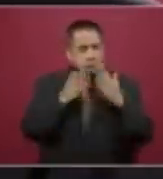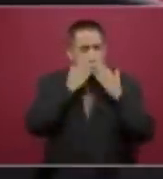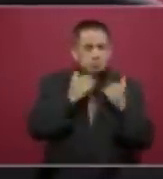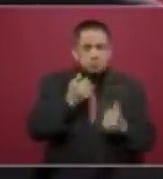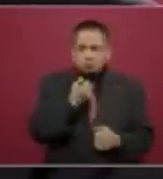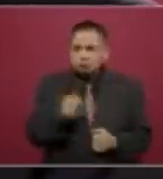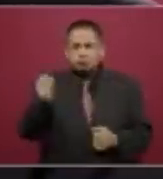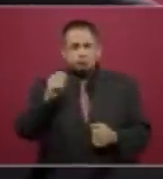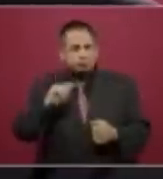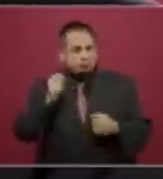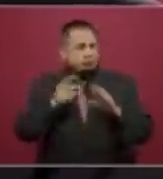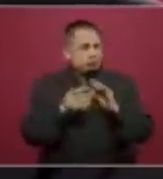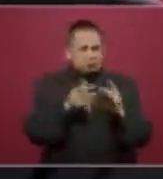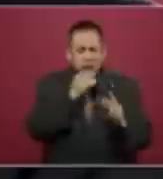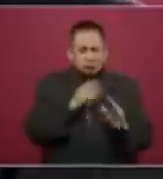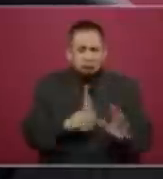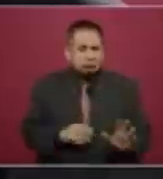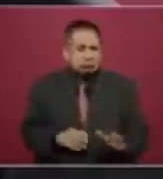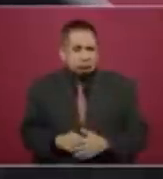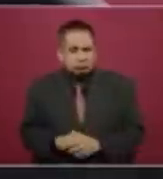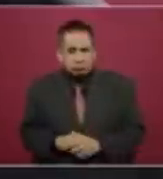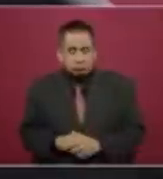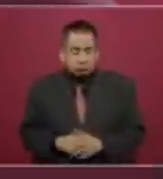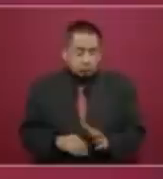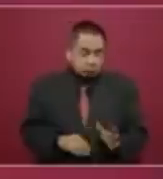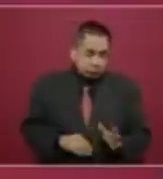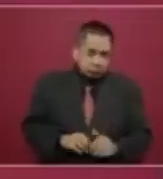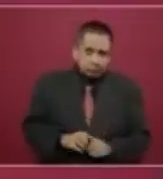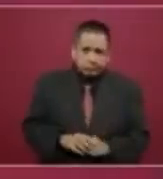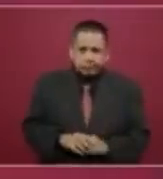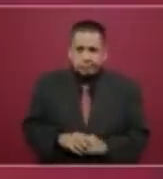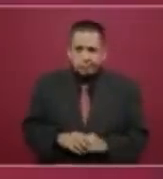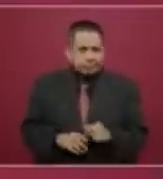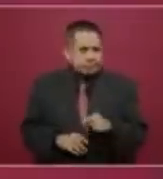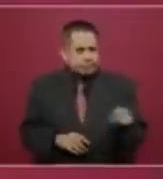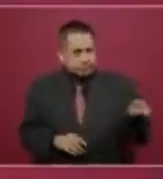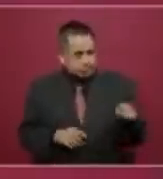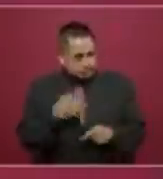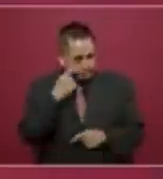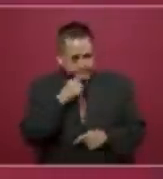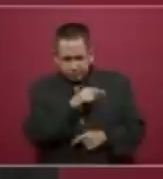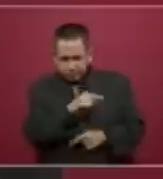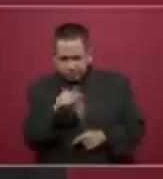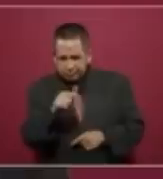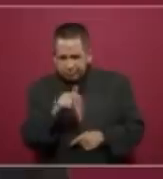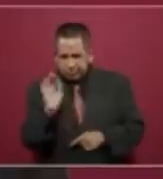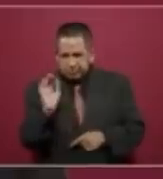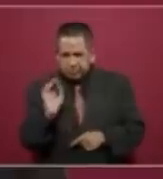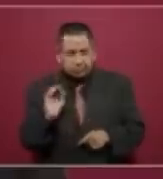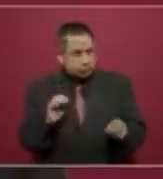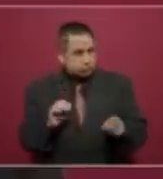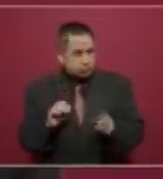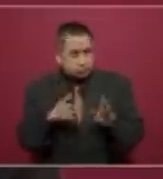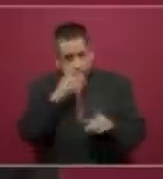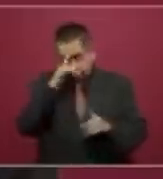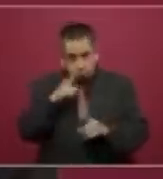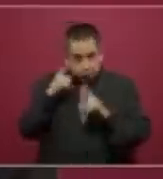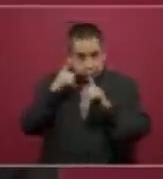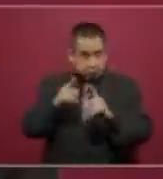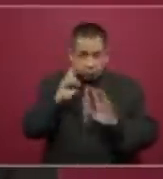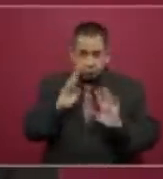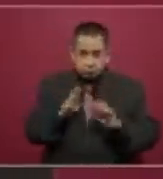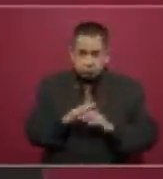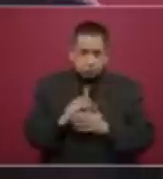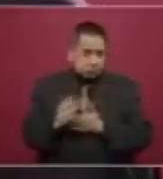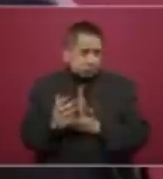técnicos, pues si encuentran, si ese es su propósito,